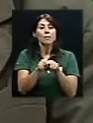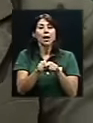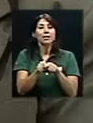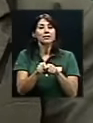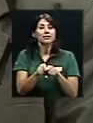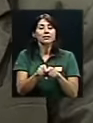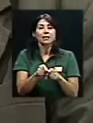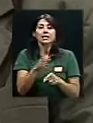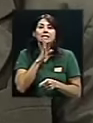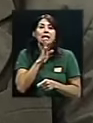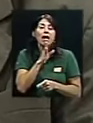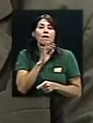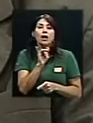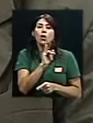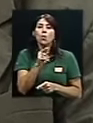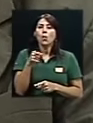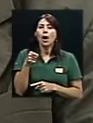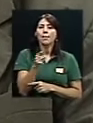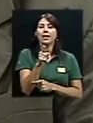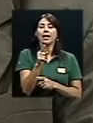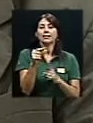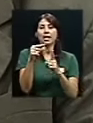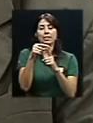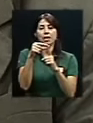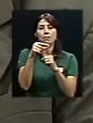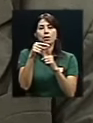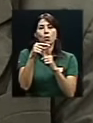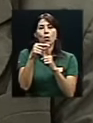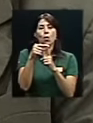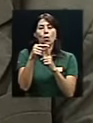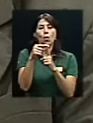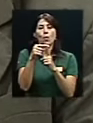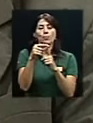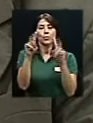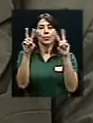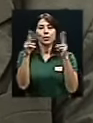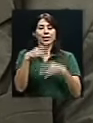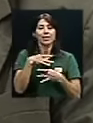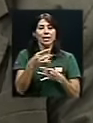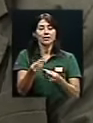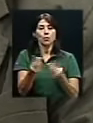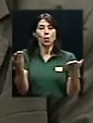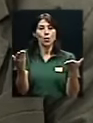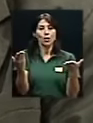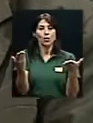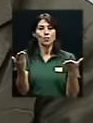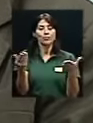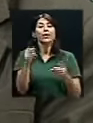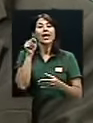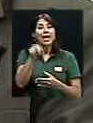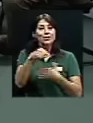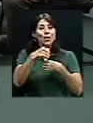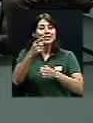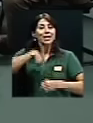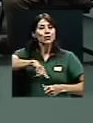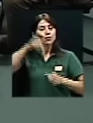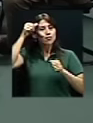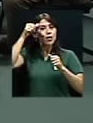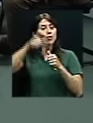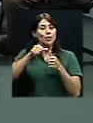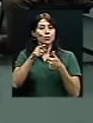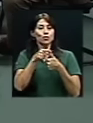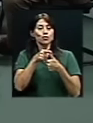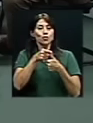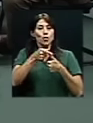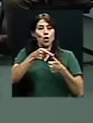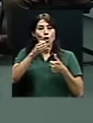casi que como una amenaza el término de interés público. Y eso nos hace recordar Crucitas, nos hace